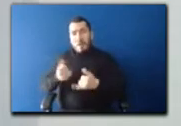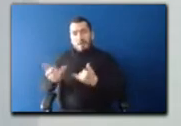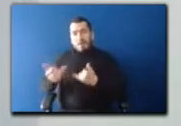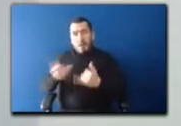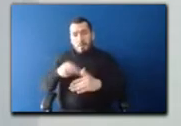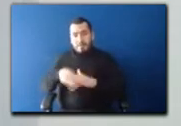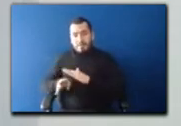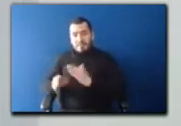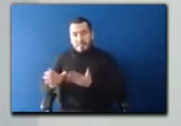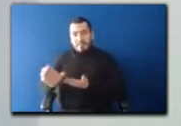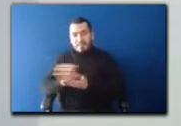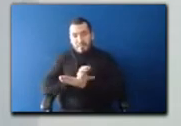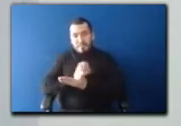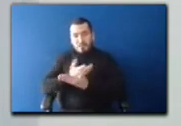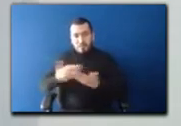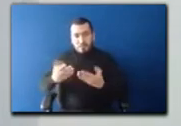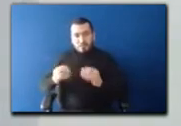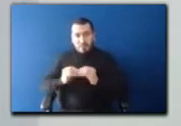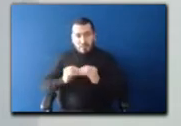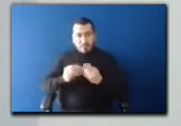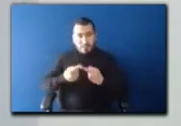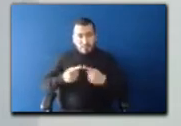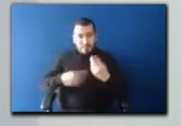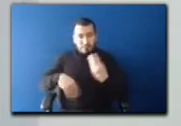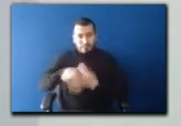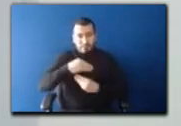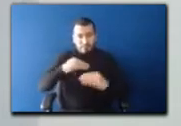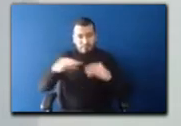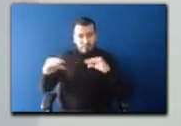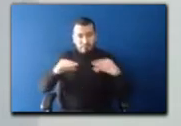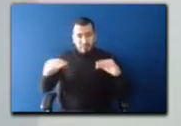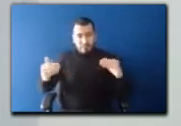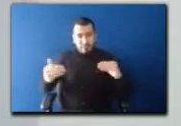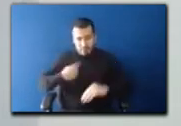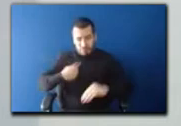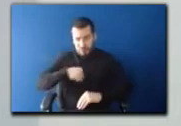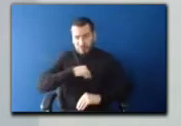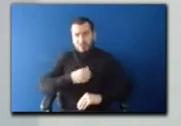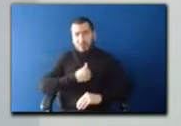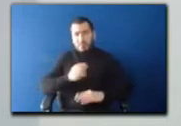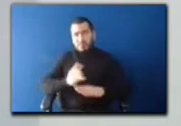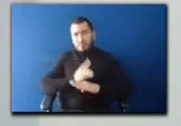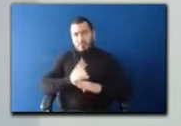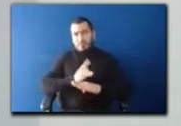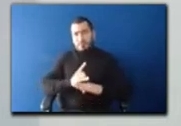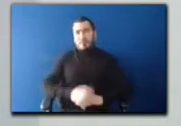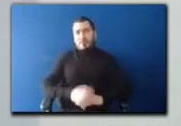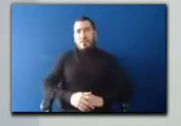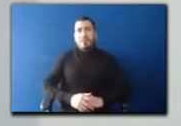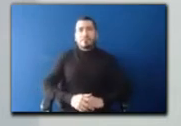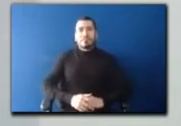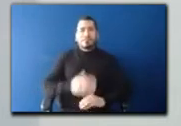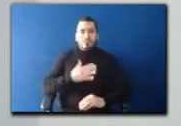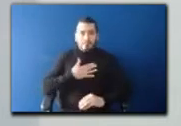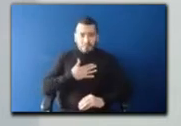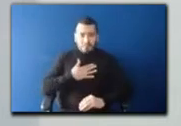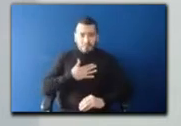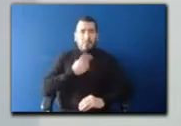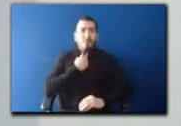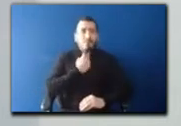Pero la transaccionalidad principalmente va a estar en cosas en que nosotros usemos y en que nosotros digamos. La voz,